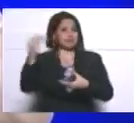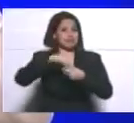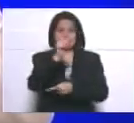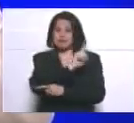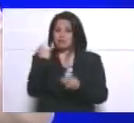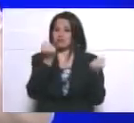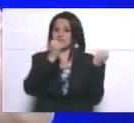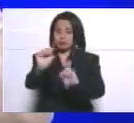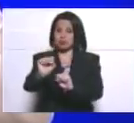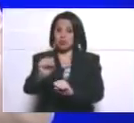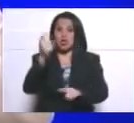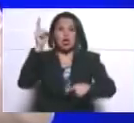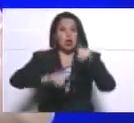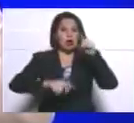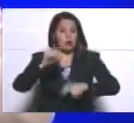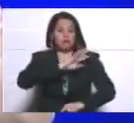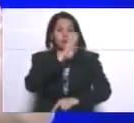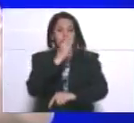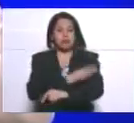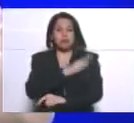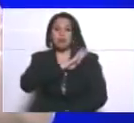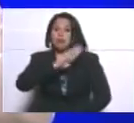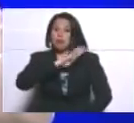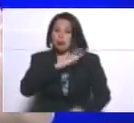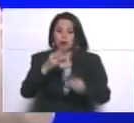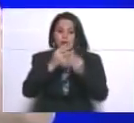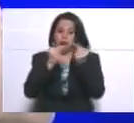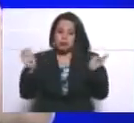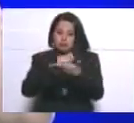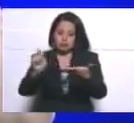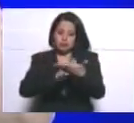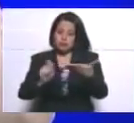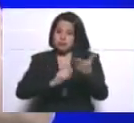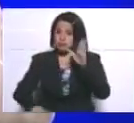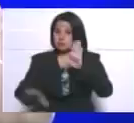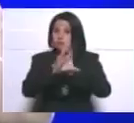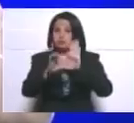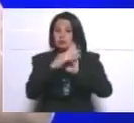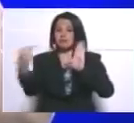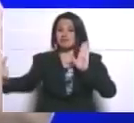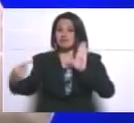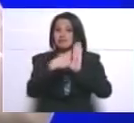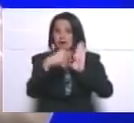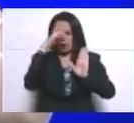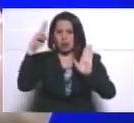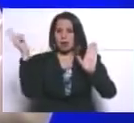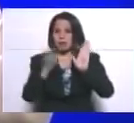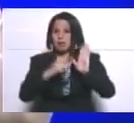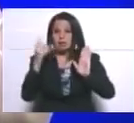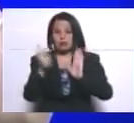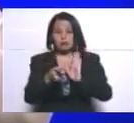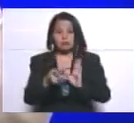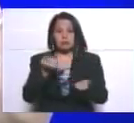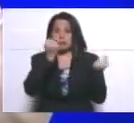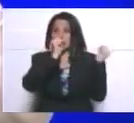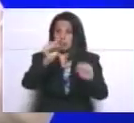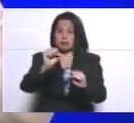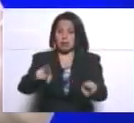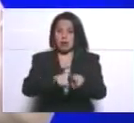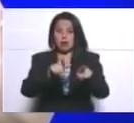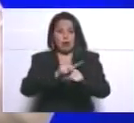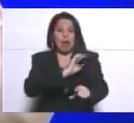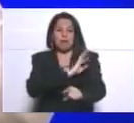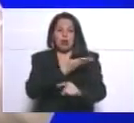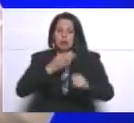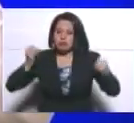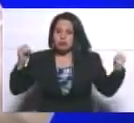nuestros asuntos conforme está contemplado en nuestra soberanía, en nuestra constitución y en nuestras leyes. Así que ese es el poder mágico. El poder mágico